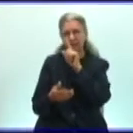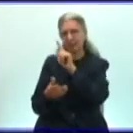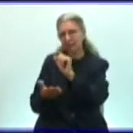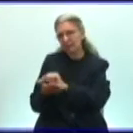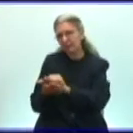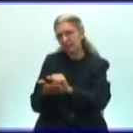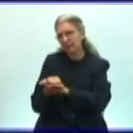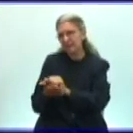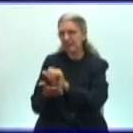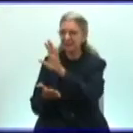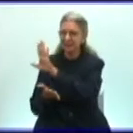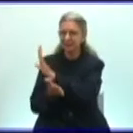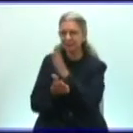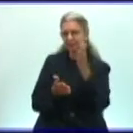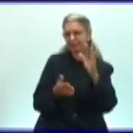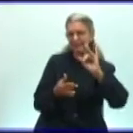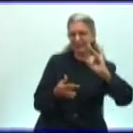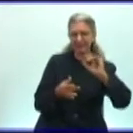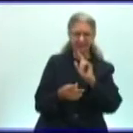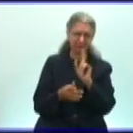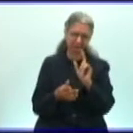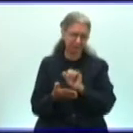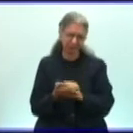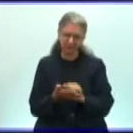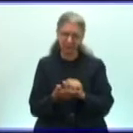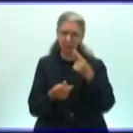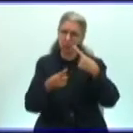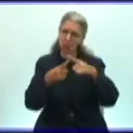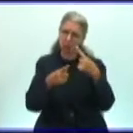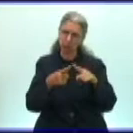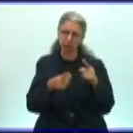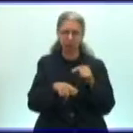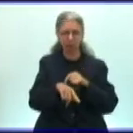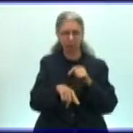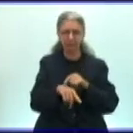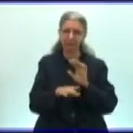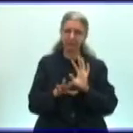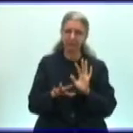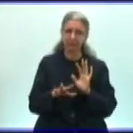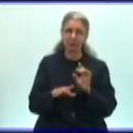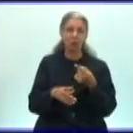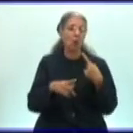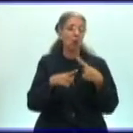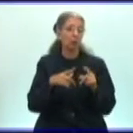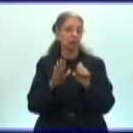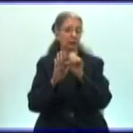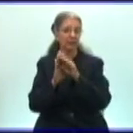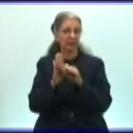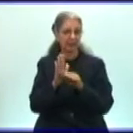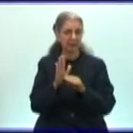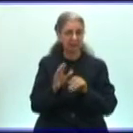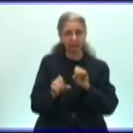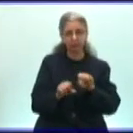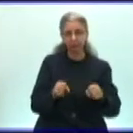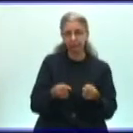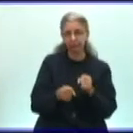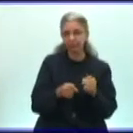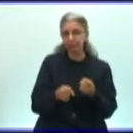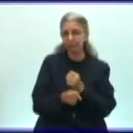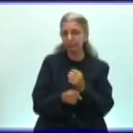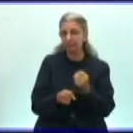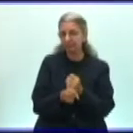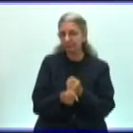sea, otras medidas que también pueden tener en cuenta para contribuir a un uso racional de los diferentes recursos